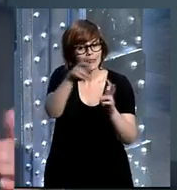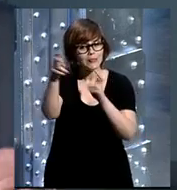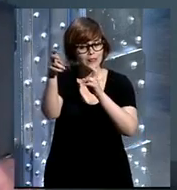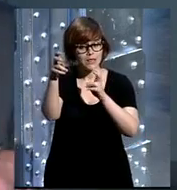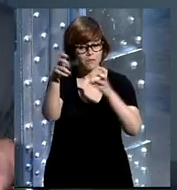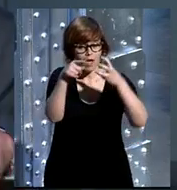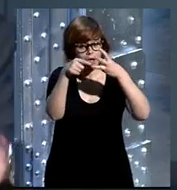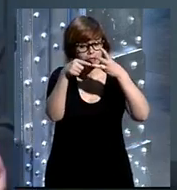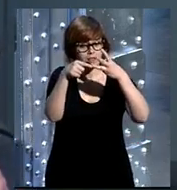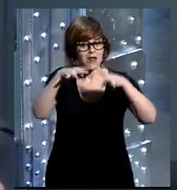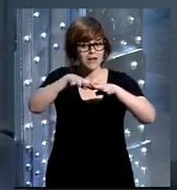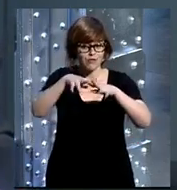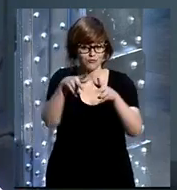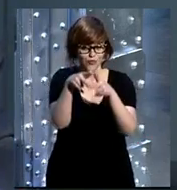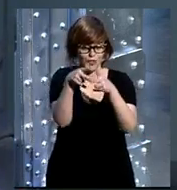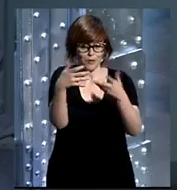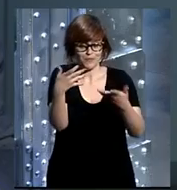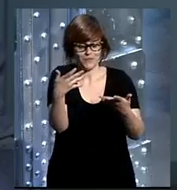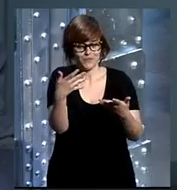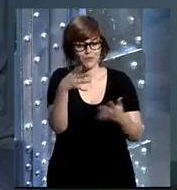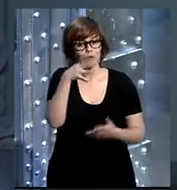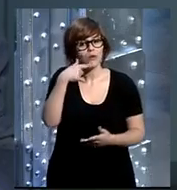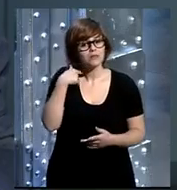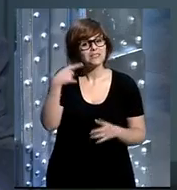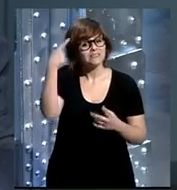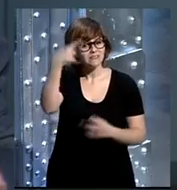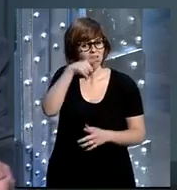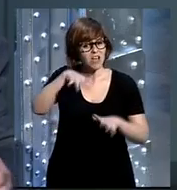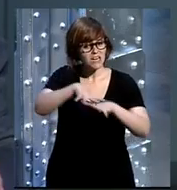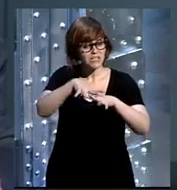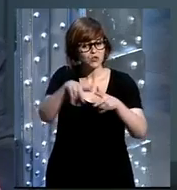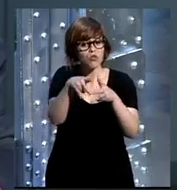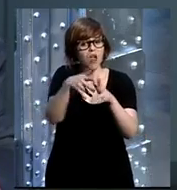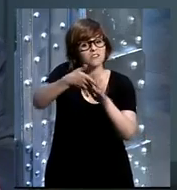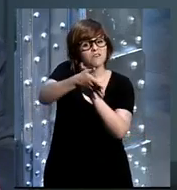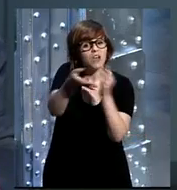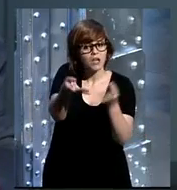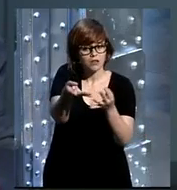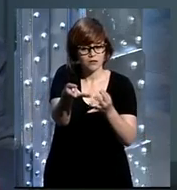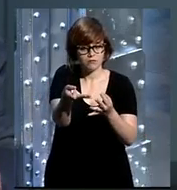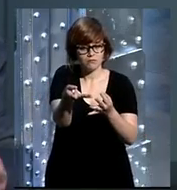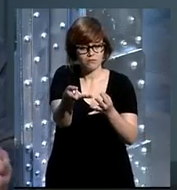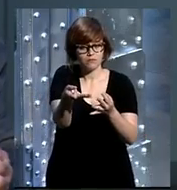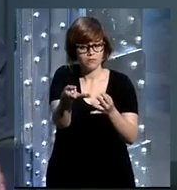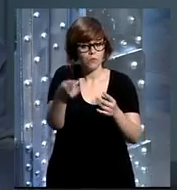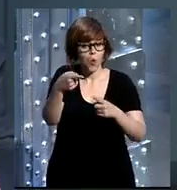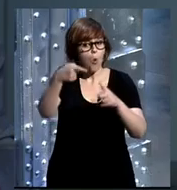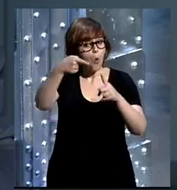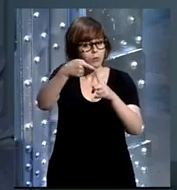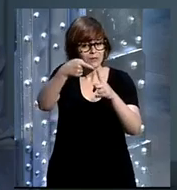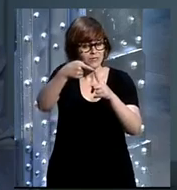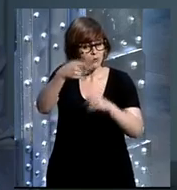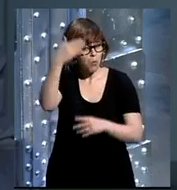tercero de los temas, que son las redes sociales? O sea, por definición, una gran parte de las redes sociales, ¿en qué consisten? Pues en